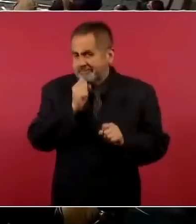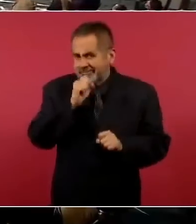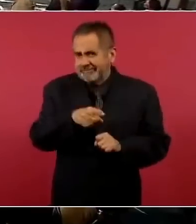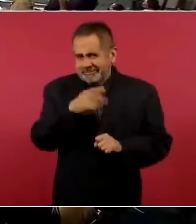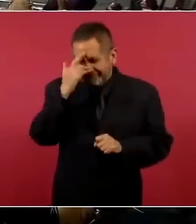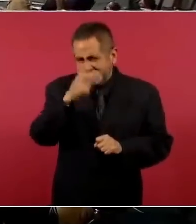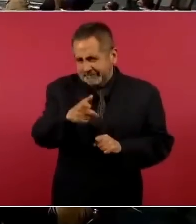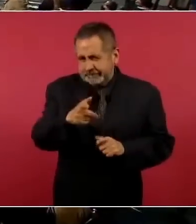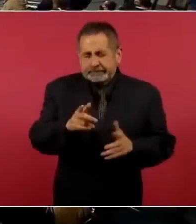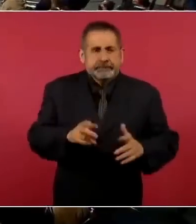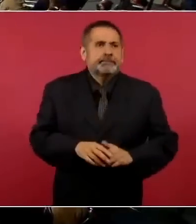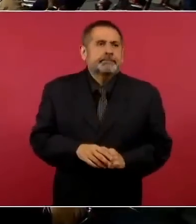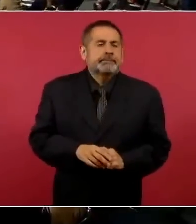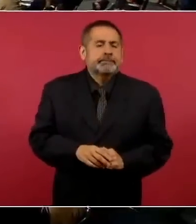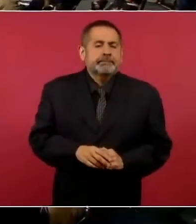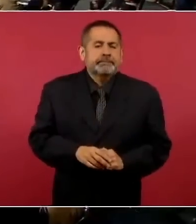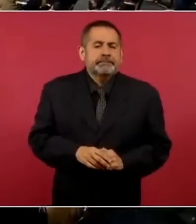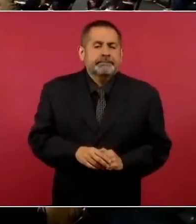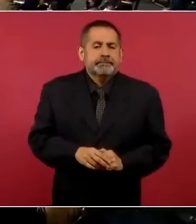Y así,